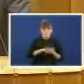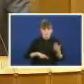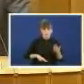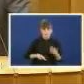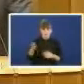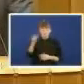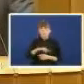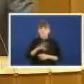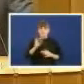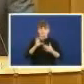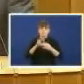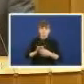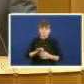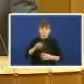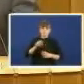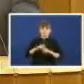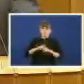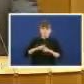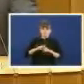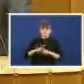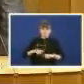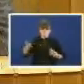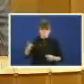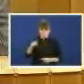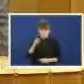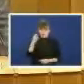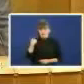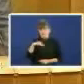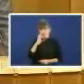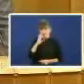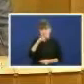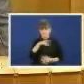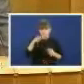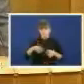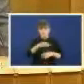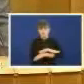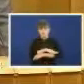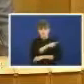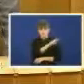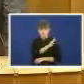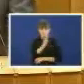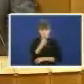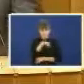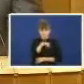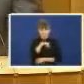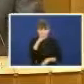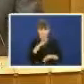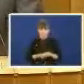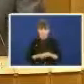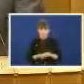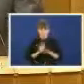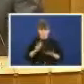energético o que nos tiña acostumbado o goberno do señor Feijó e o estamos cumprindo pero é triste comprobar